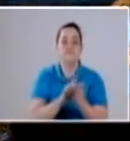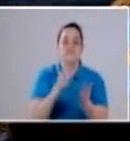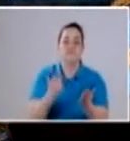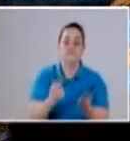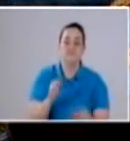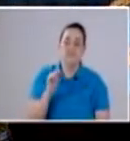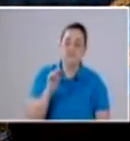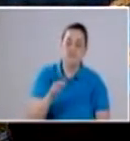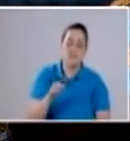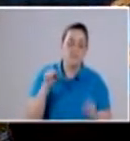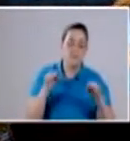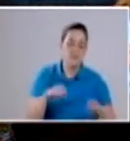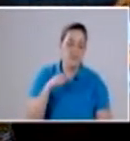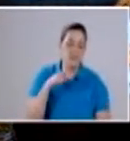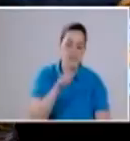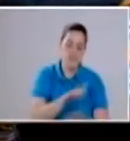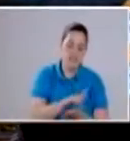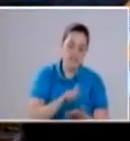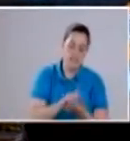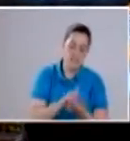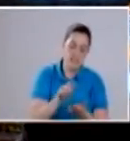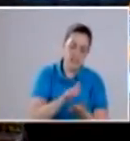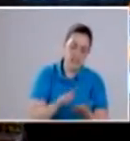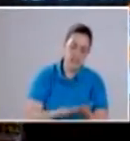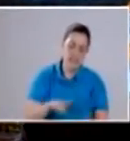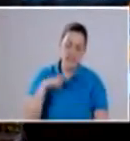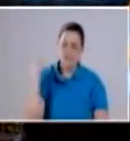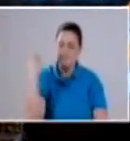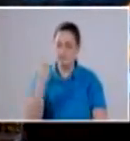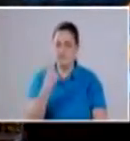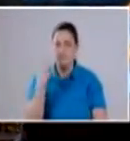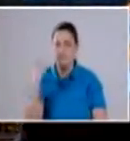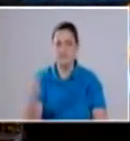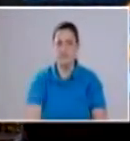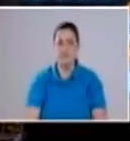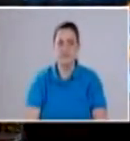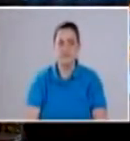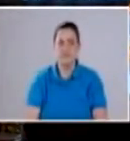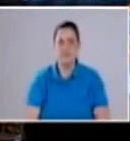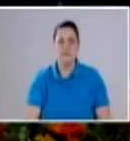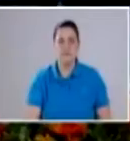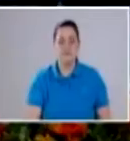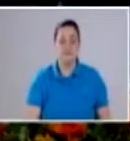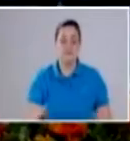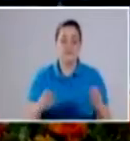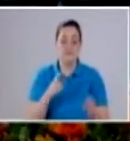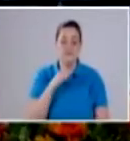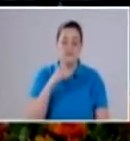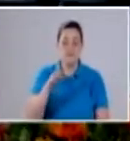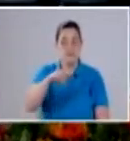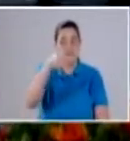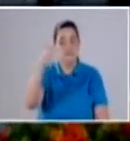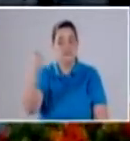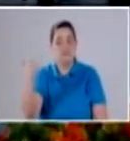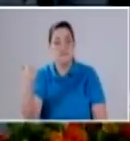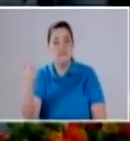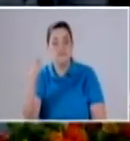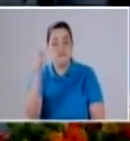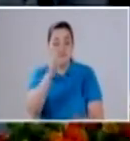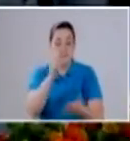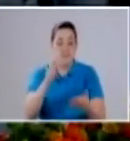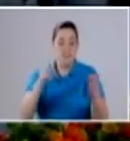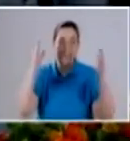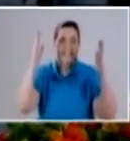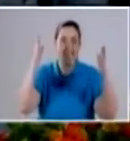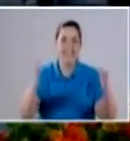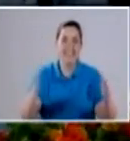Pero en la medida que usted empiece a quererse hacer el intelectual, y como dijo Westinghouse, cada quien para su house, ah,